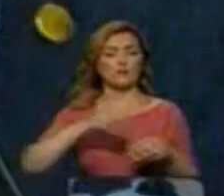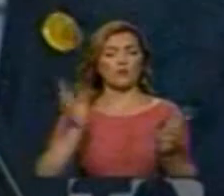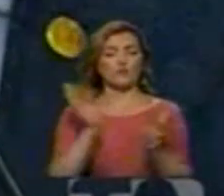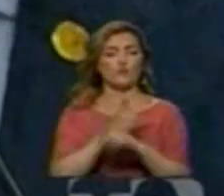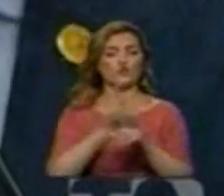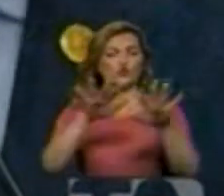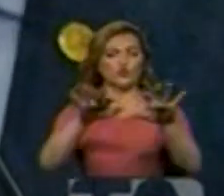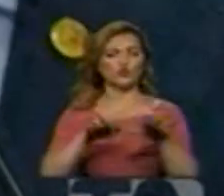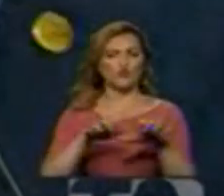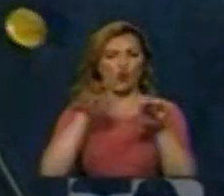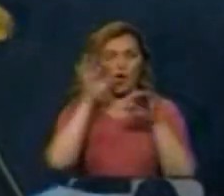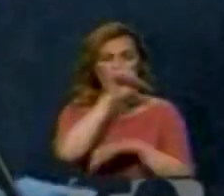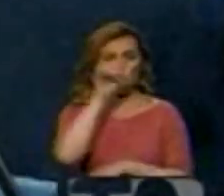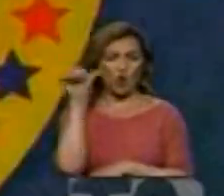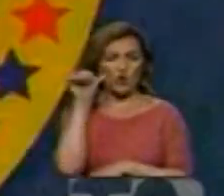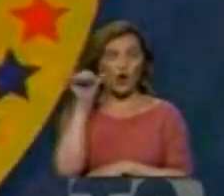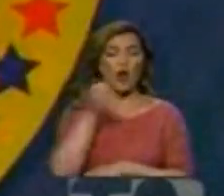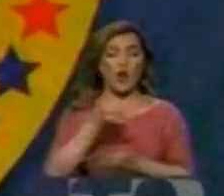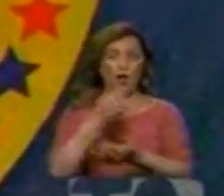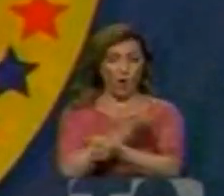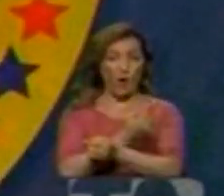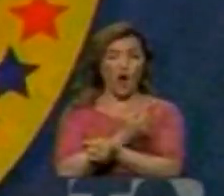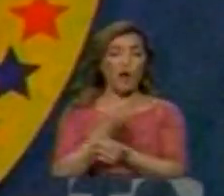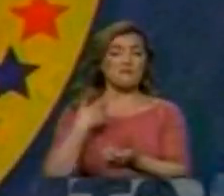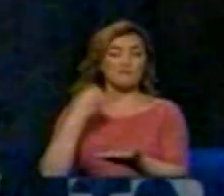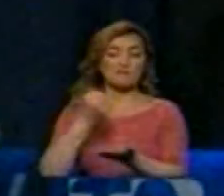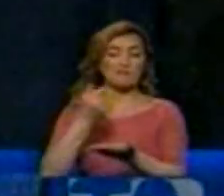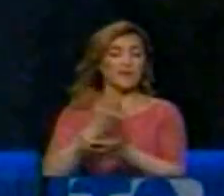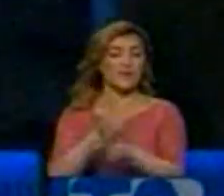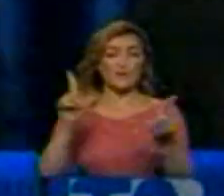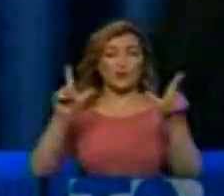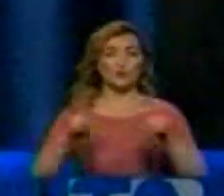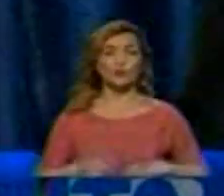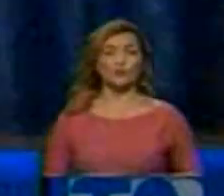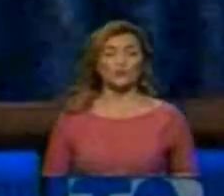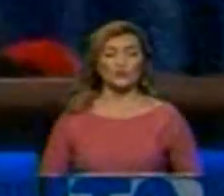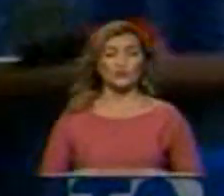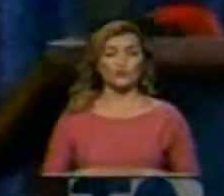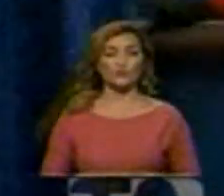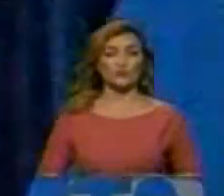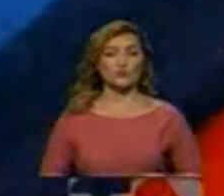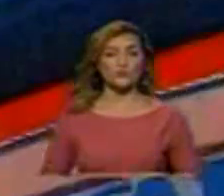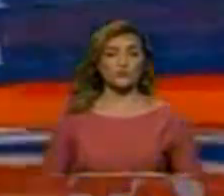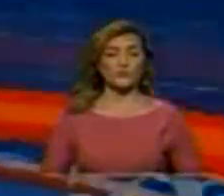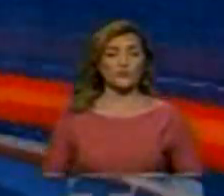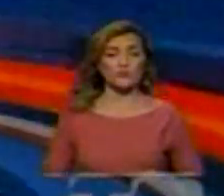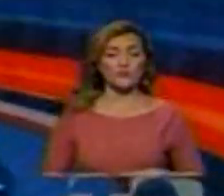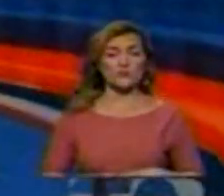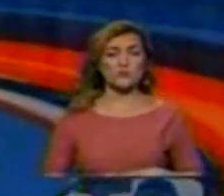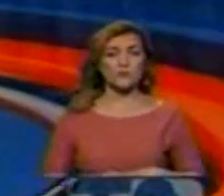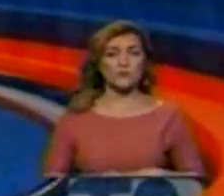producción de cocaína. En Quito, Freddy Paredes, 24 horas.